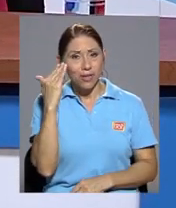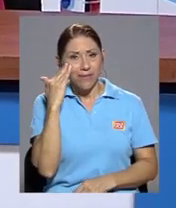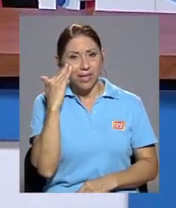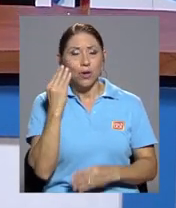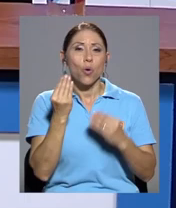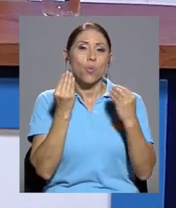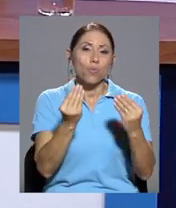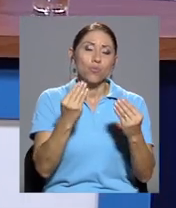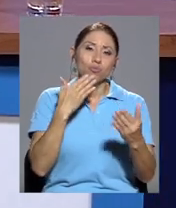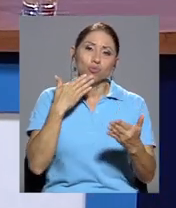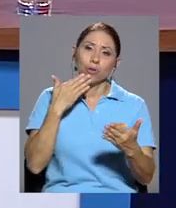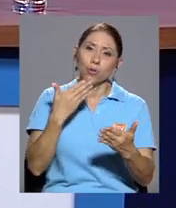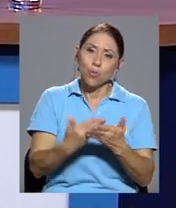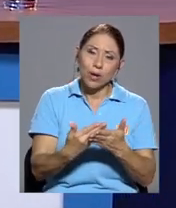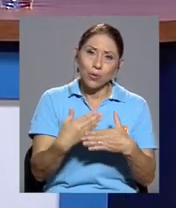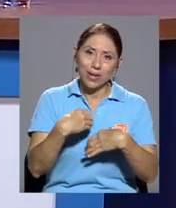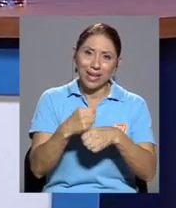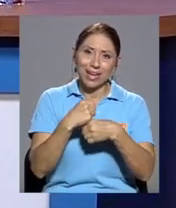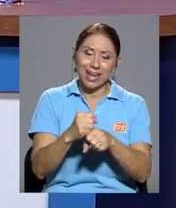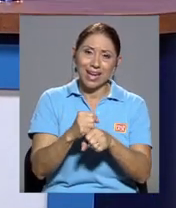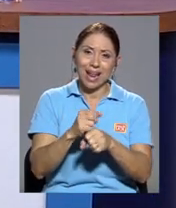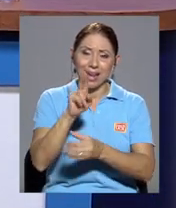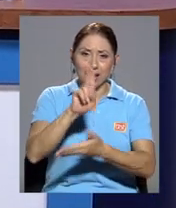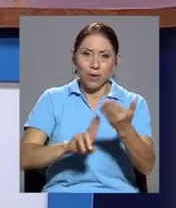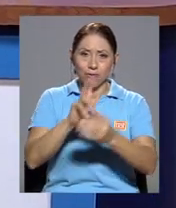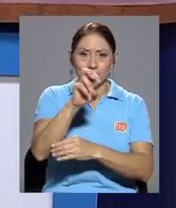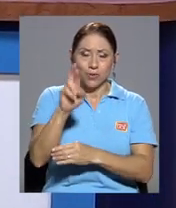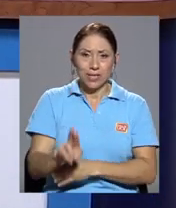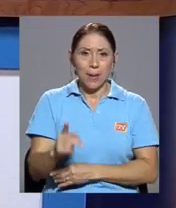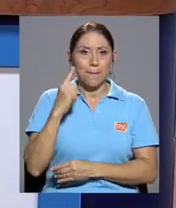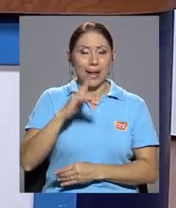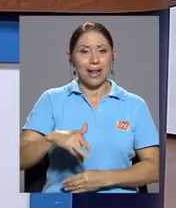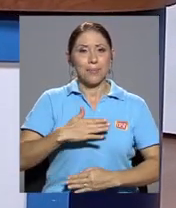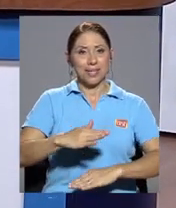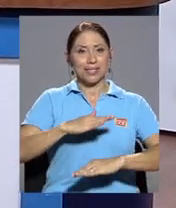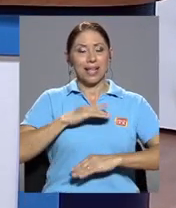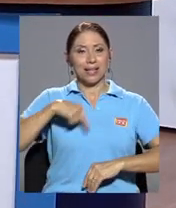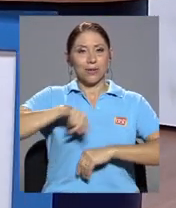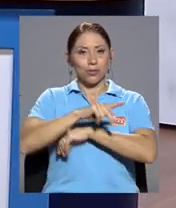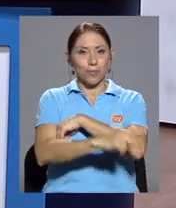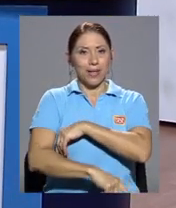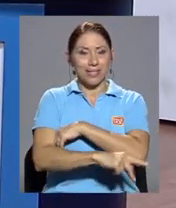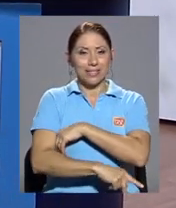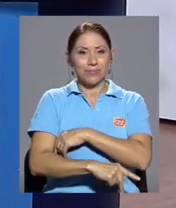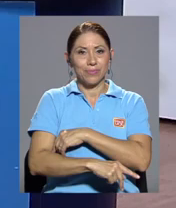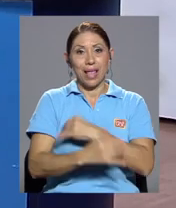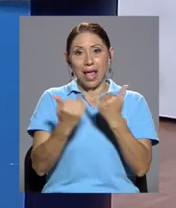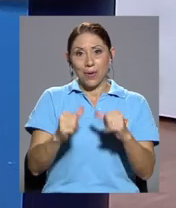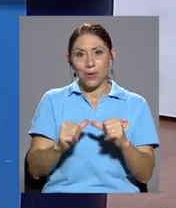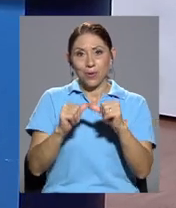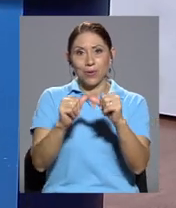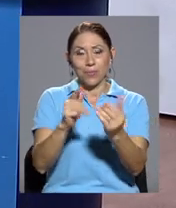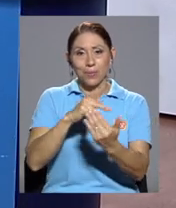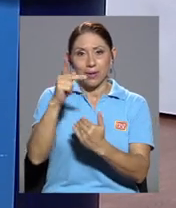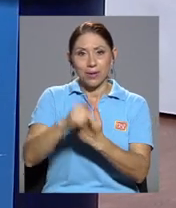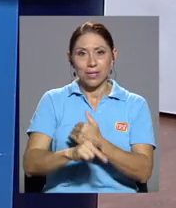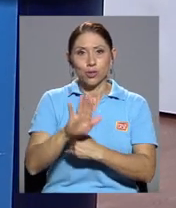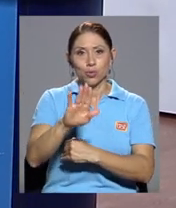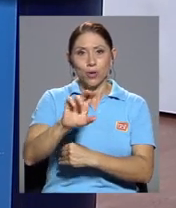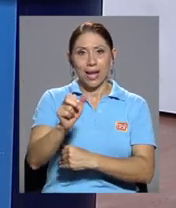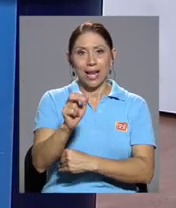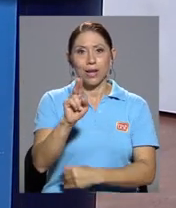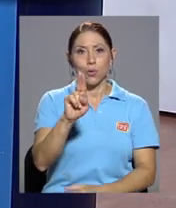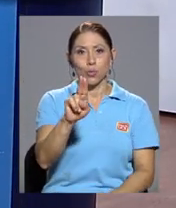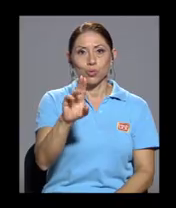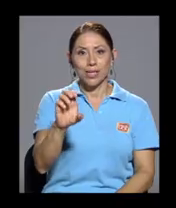con mucho de lo bueno que genera la universidad de costa rica para el bienestar de nuestro país los dejo en compañía de la programación de su